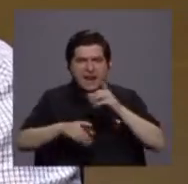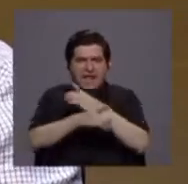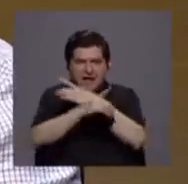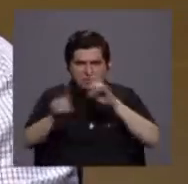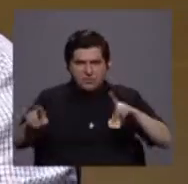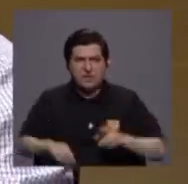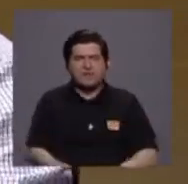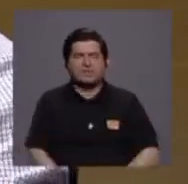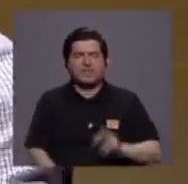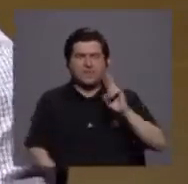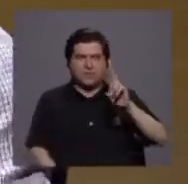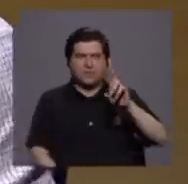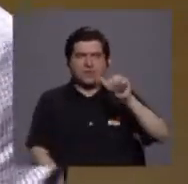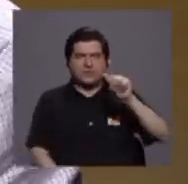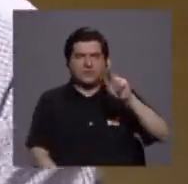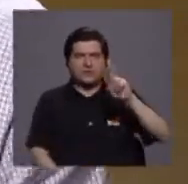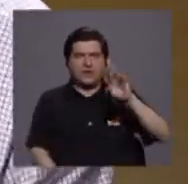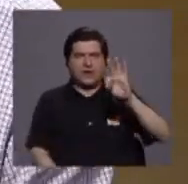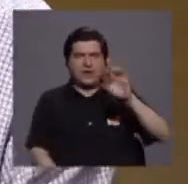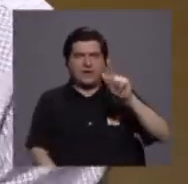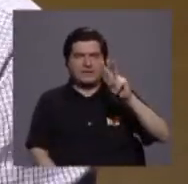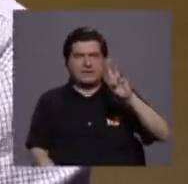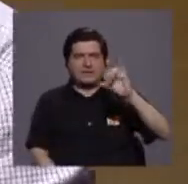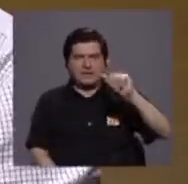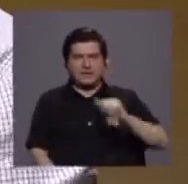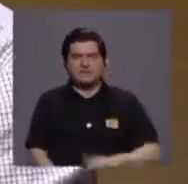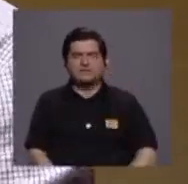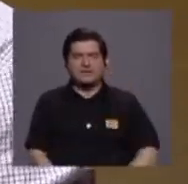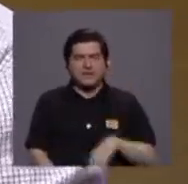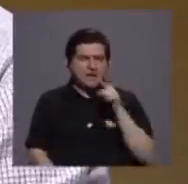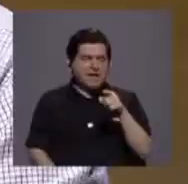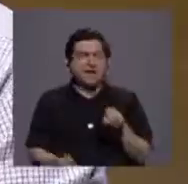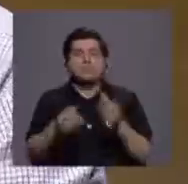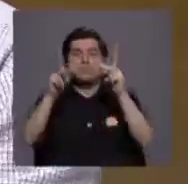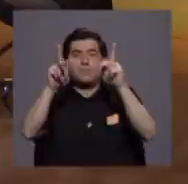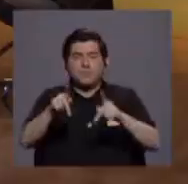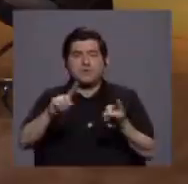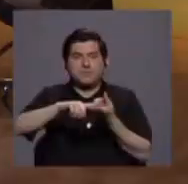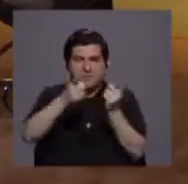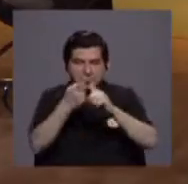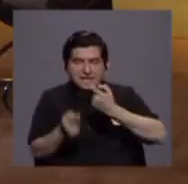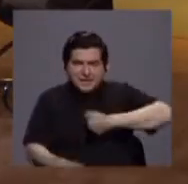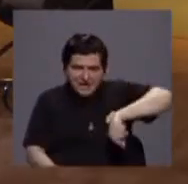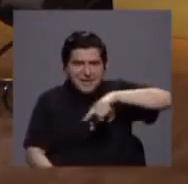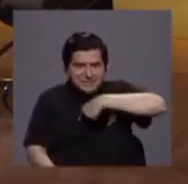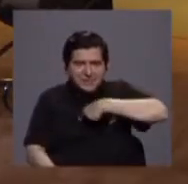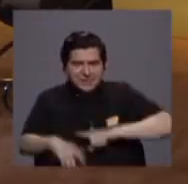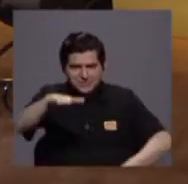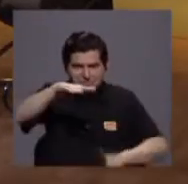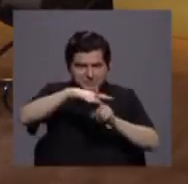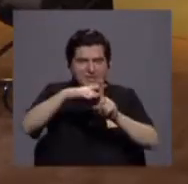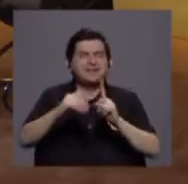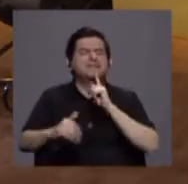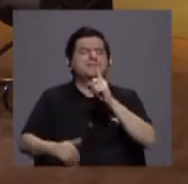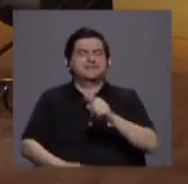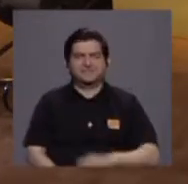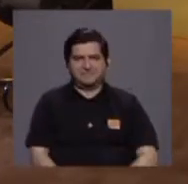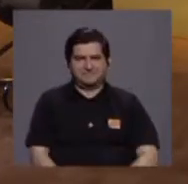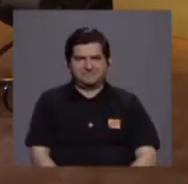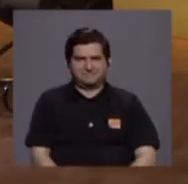impulsa Roberto Ortavia y que su vocera fue doña Pilar Cisneros y salieron un montón de gente que es amiga de nosotros diciendo que